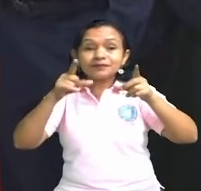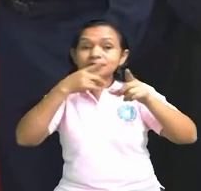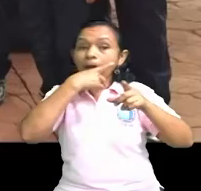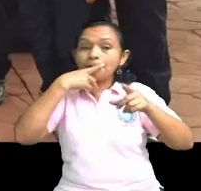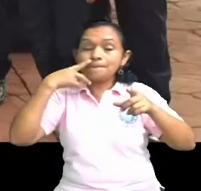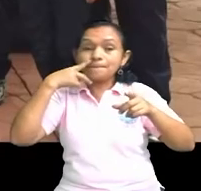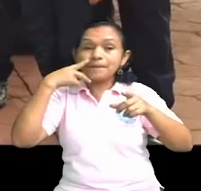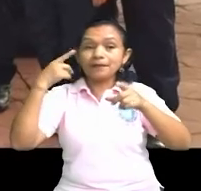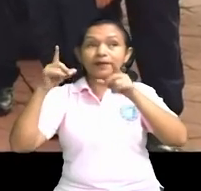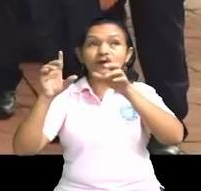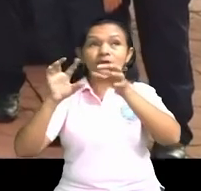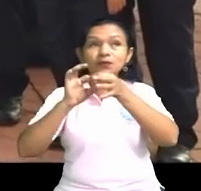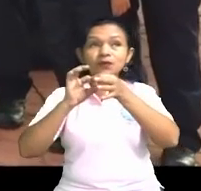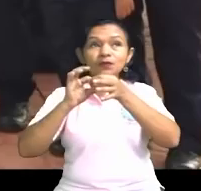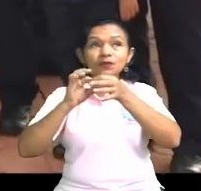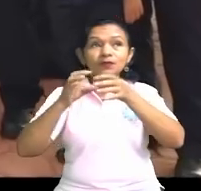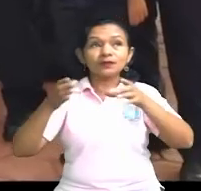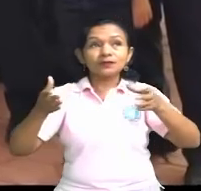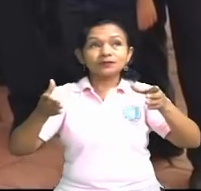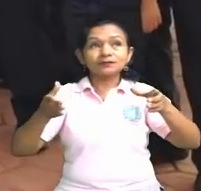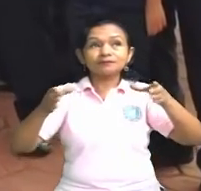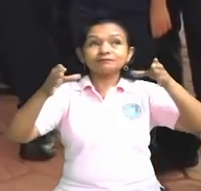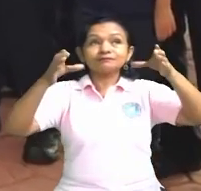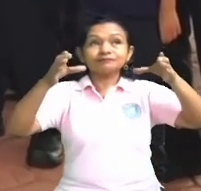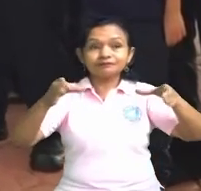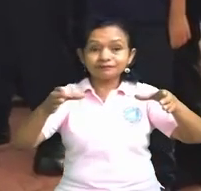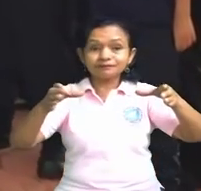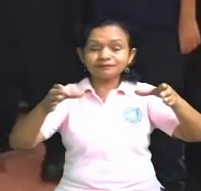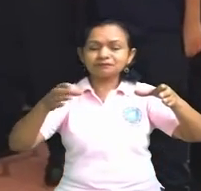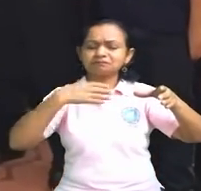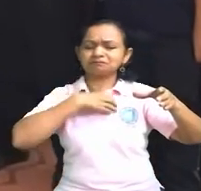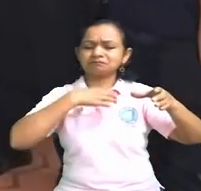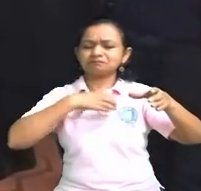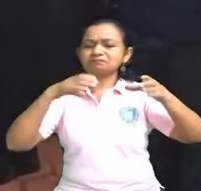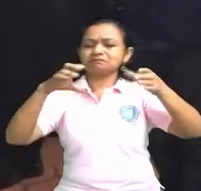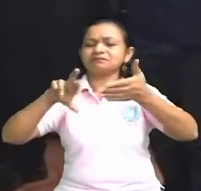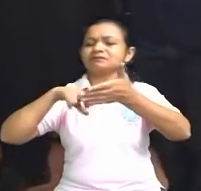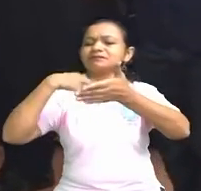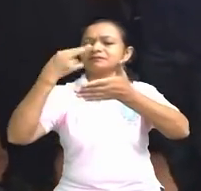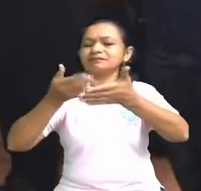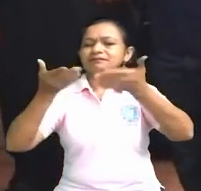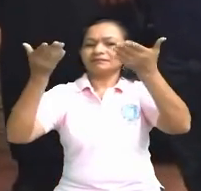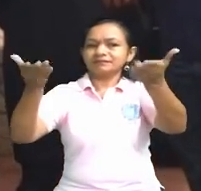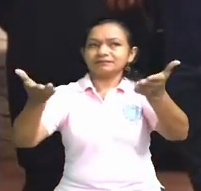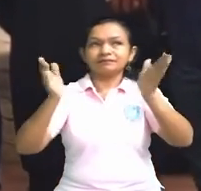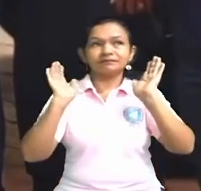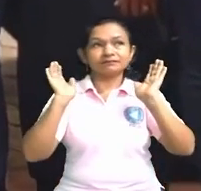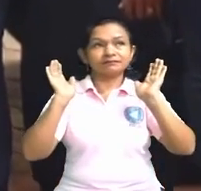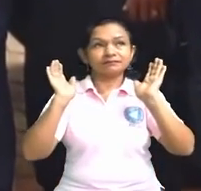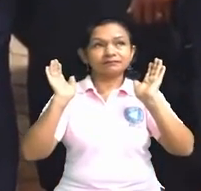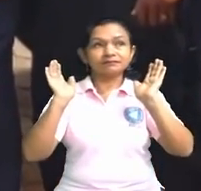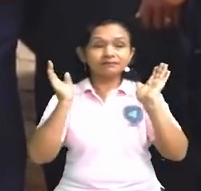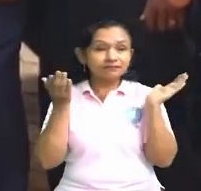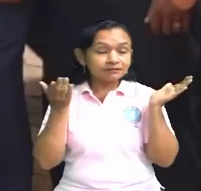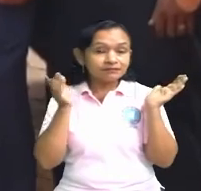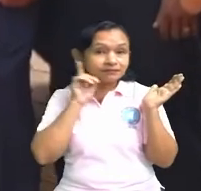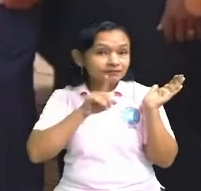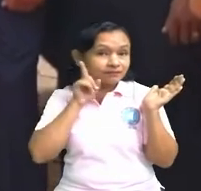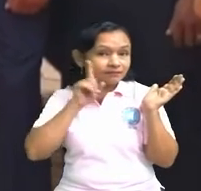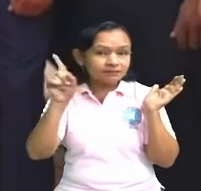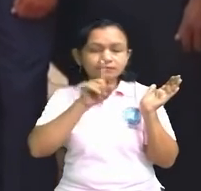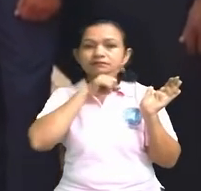papá, los compañeros bomberos, ahí llevó su queque. Esto no es un montaje, no es nada, es